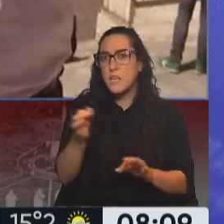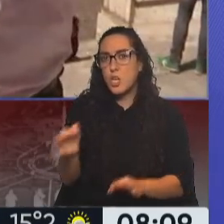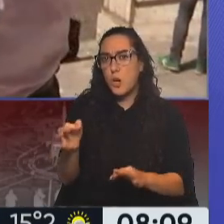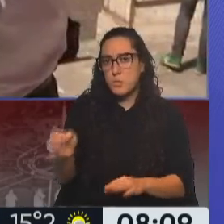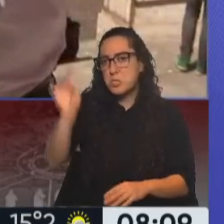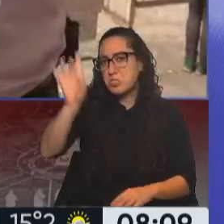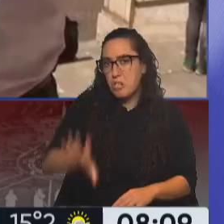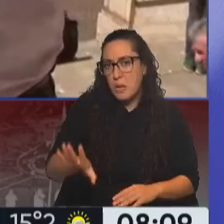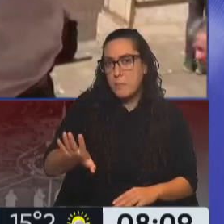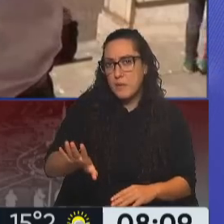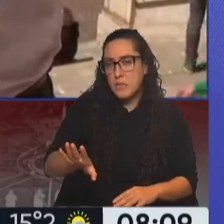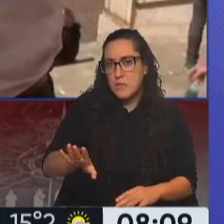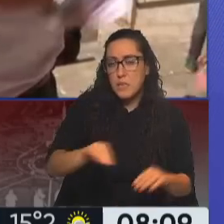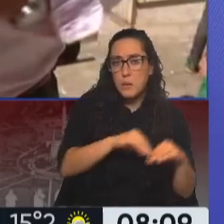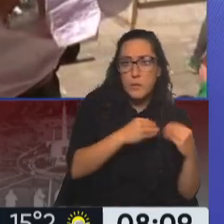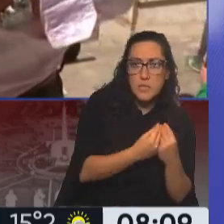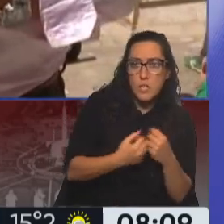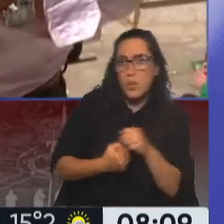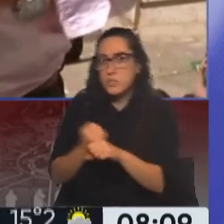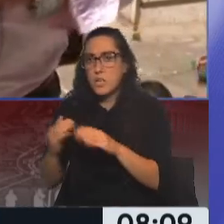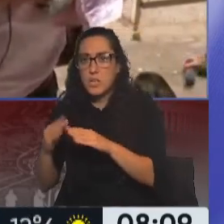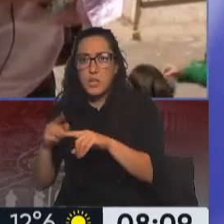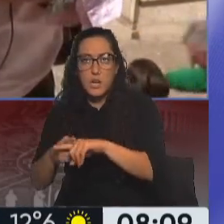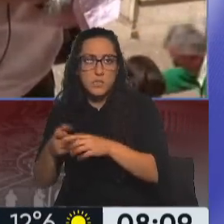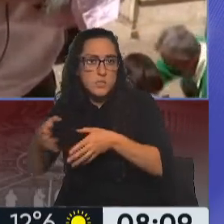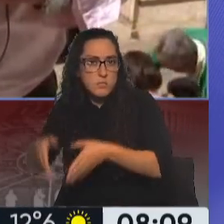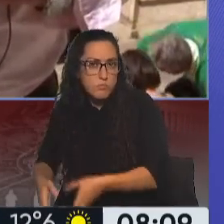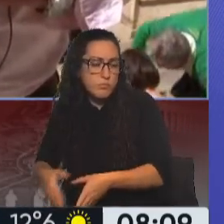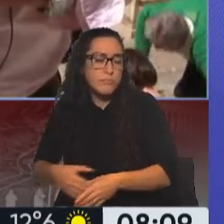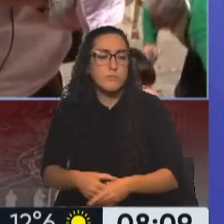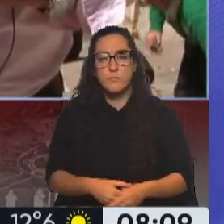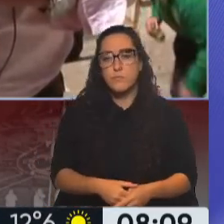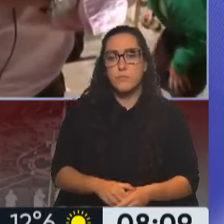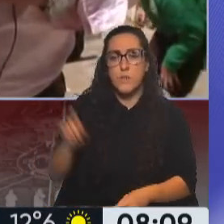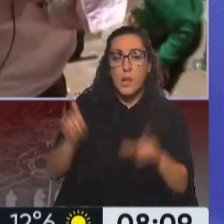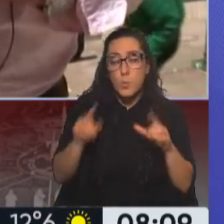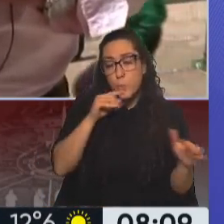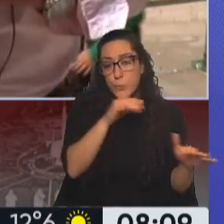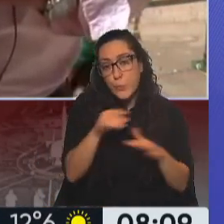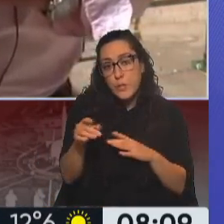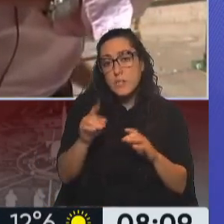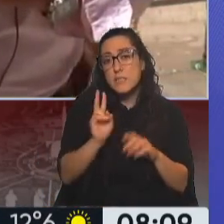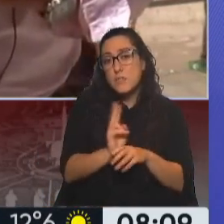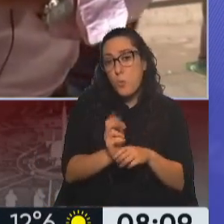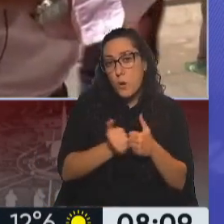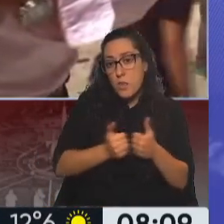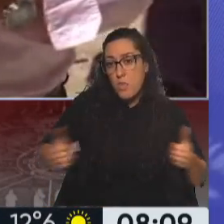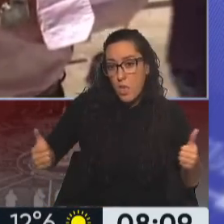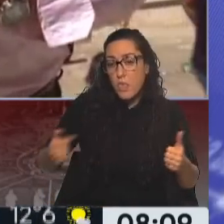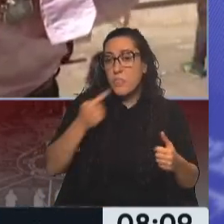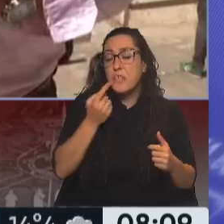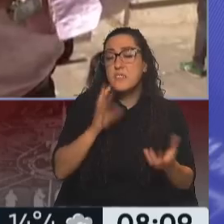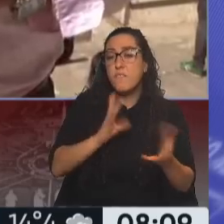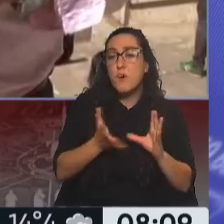el Vaticano y Santa María la Mayor. Algunos dicen aquí desde la seguridad que se hizo de esta